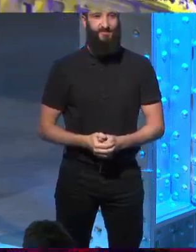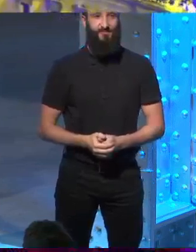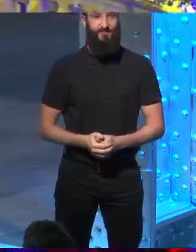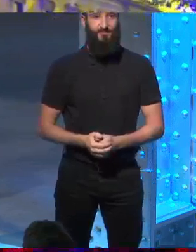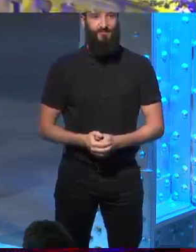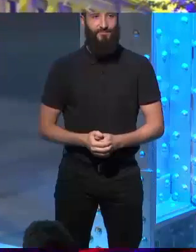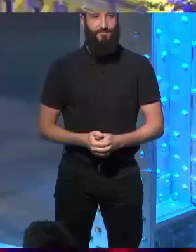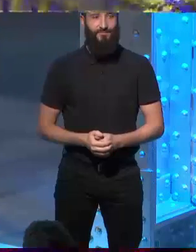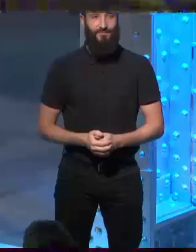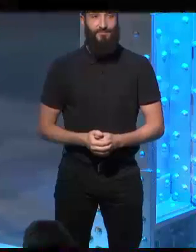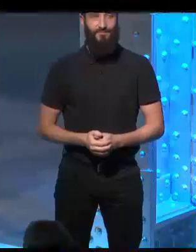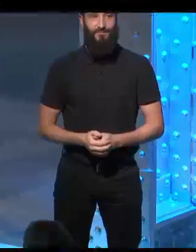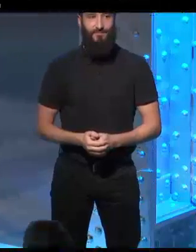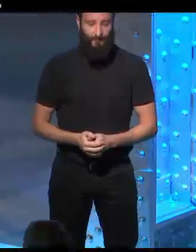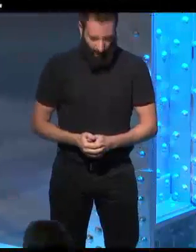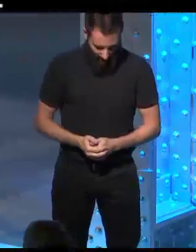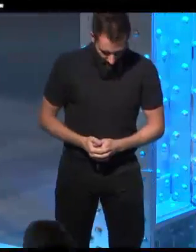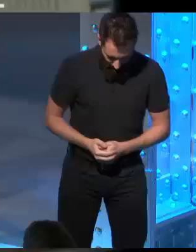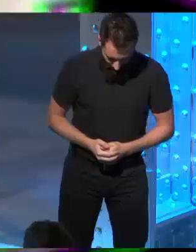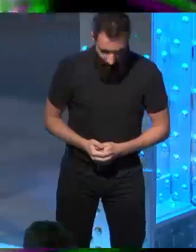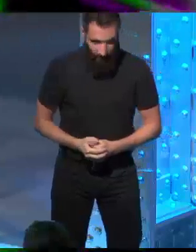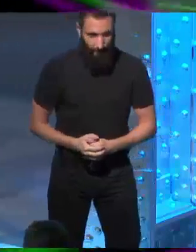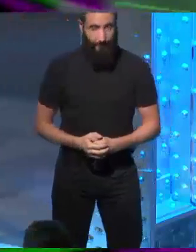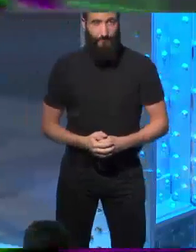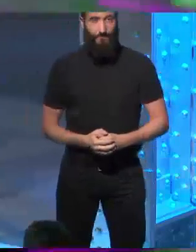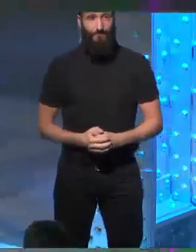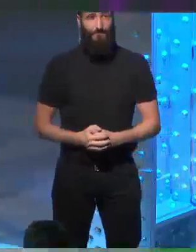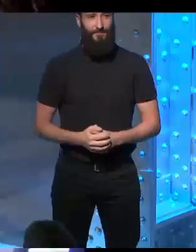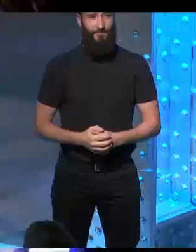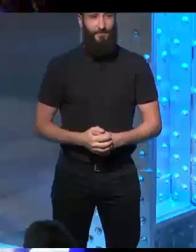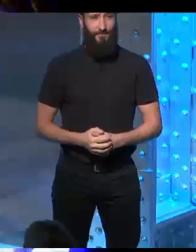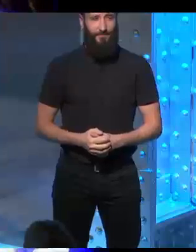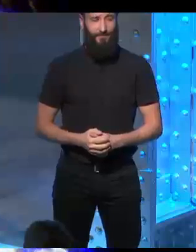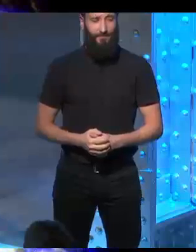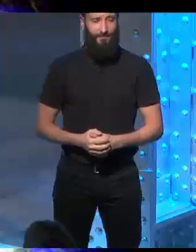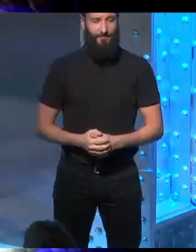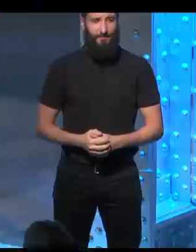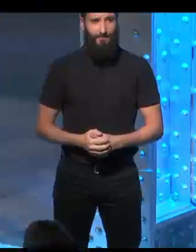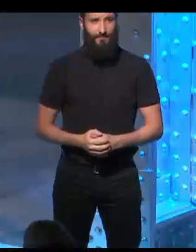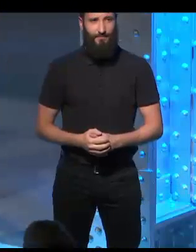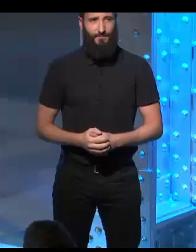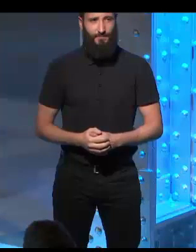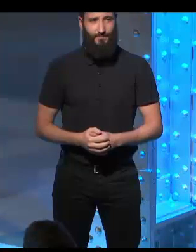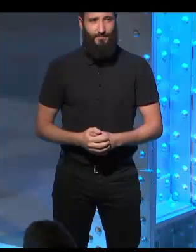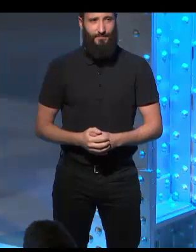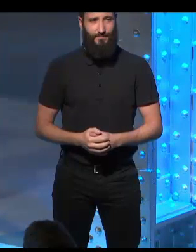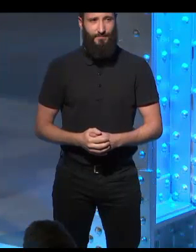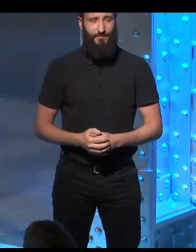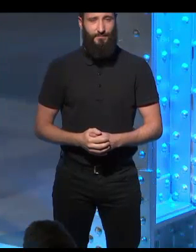Nosotros nos sabemos los guardadores de todo el legado cultural y espiritual de nuestro pueblo.